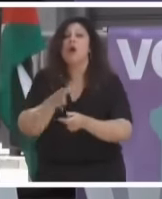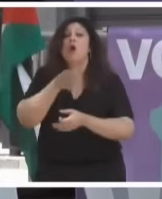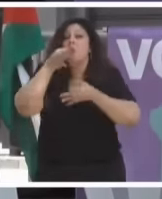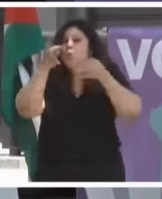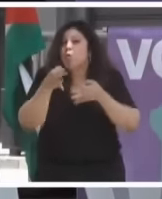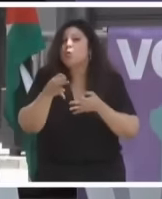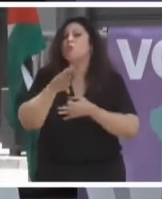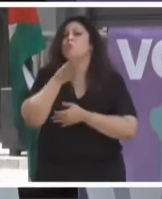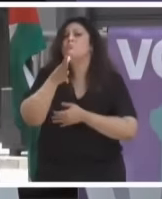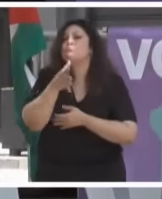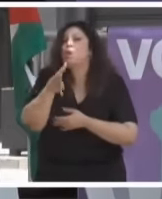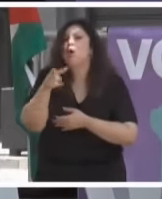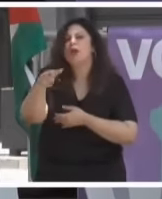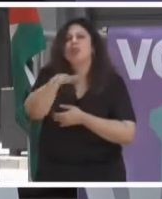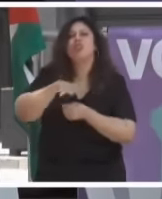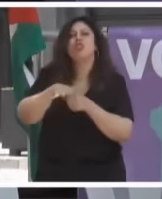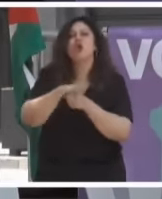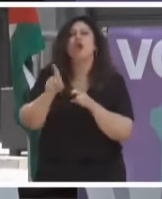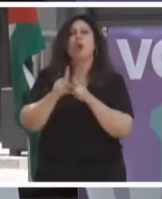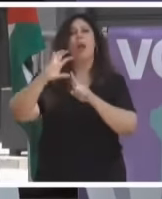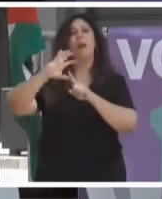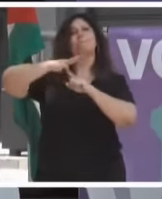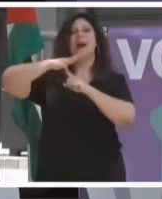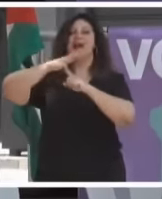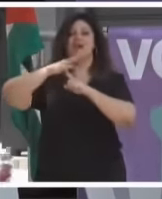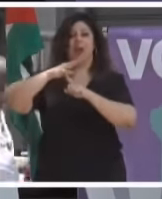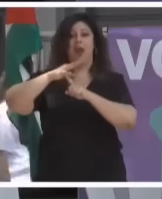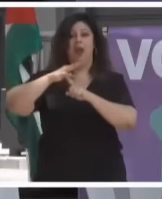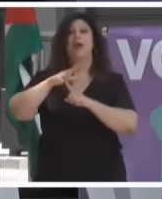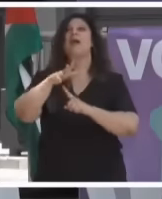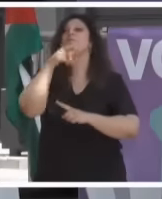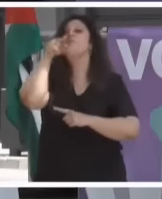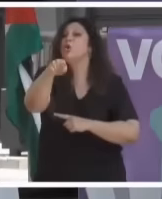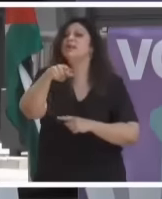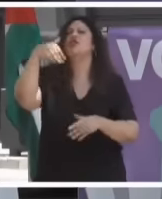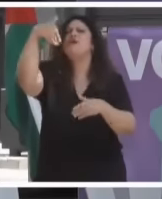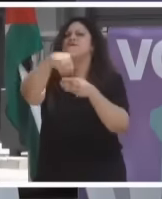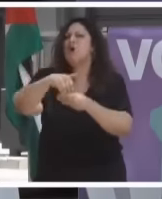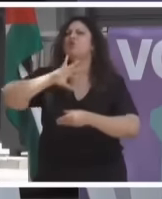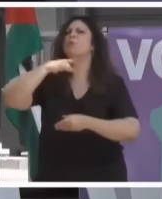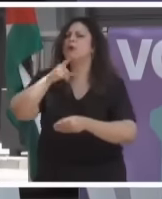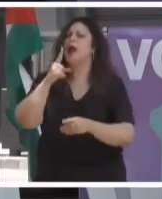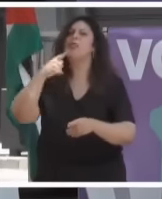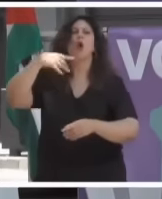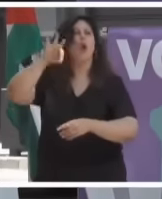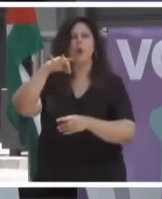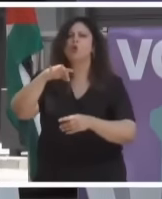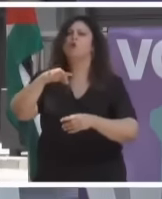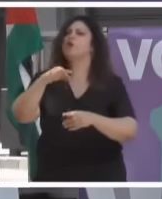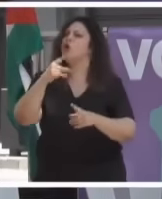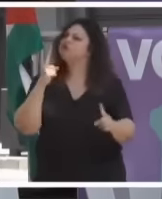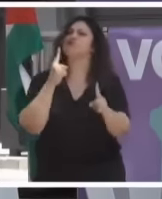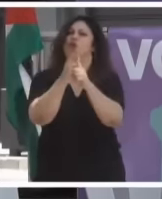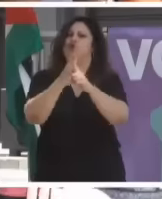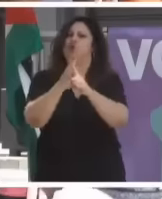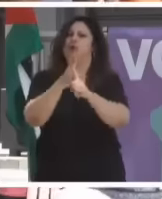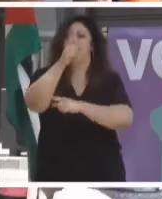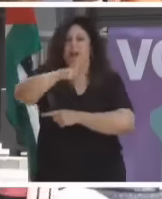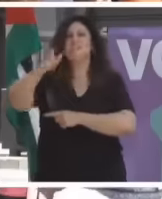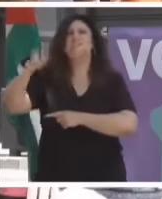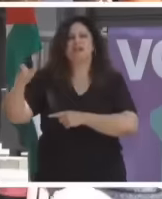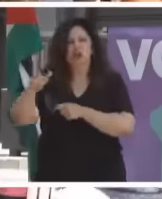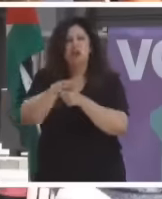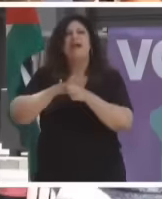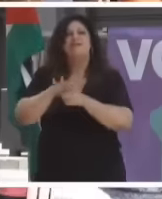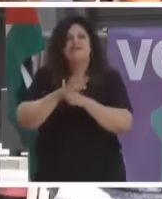los han convertido en parques temáticos. Y ante eso, el voto morado es el único que va a garantizar que la gente pueda vivir en